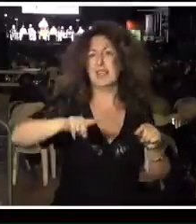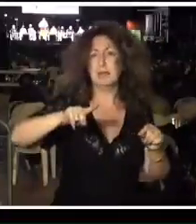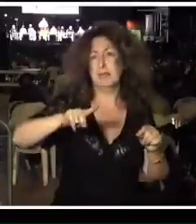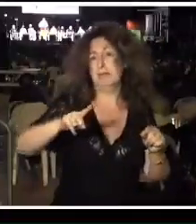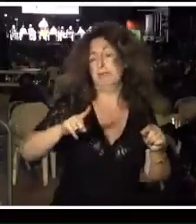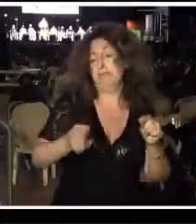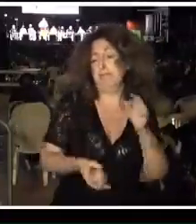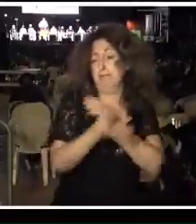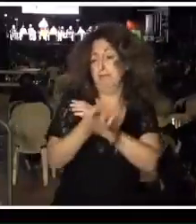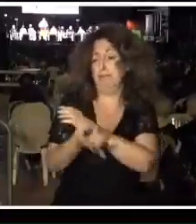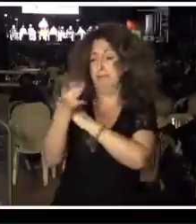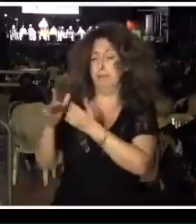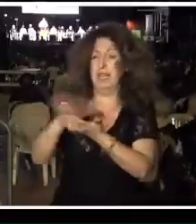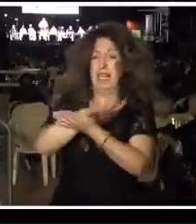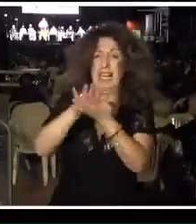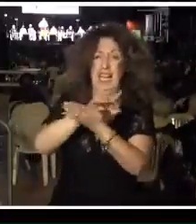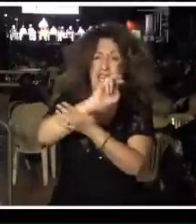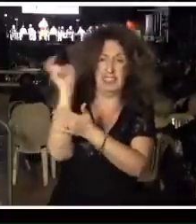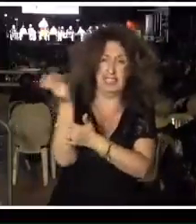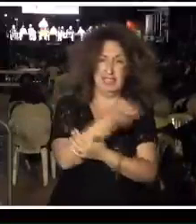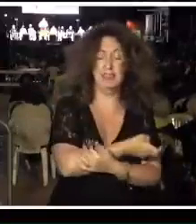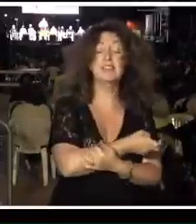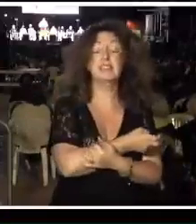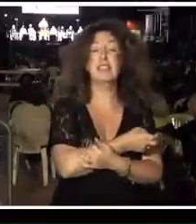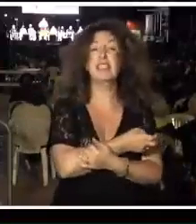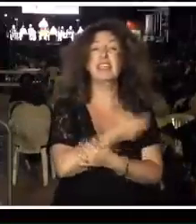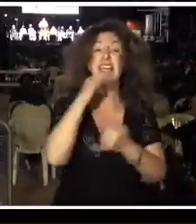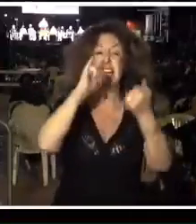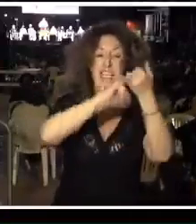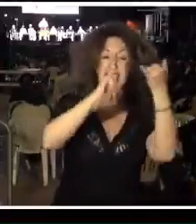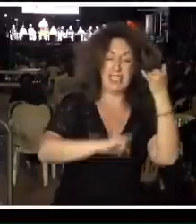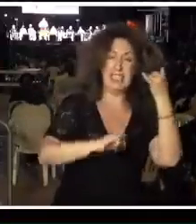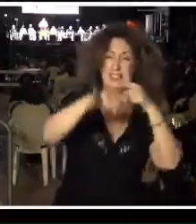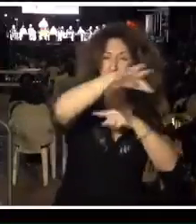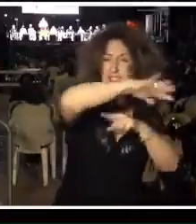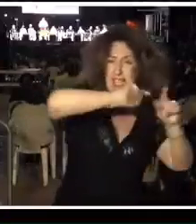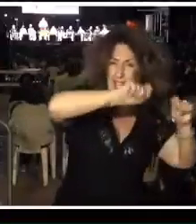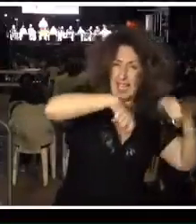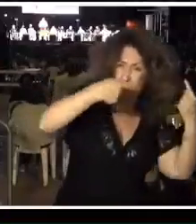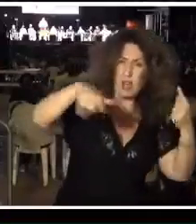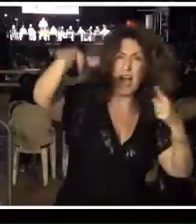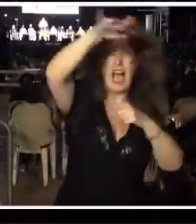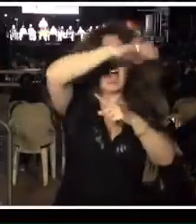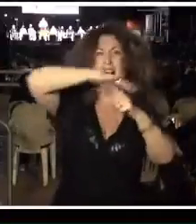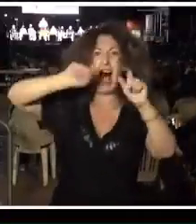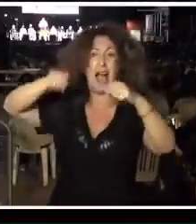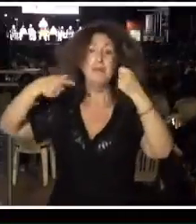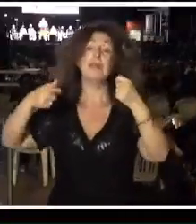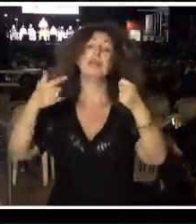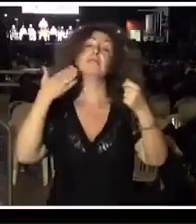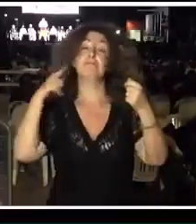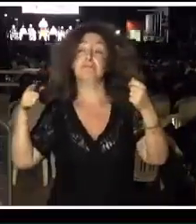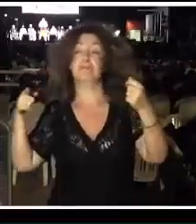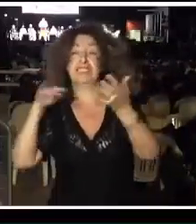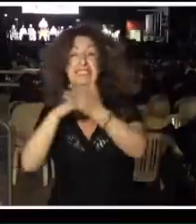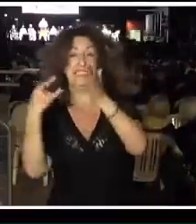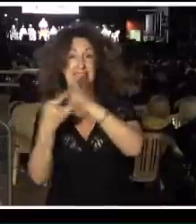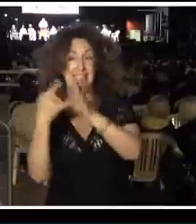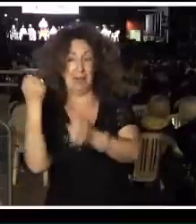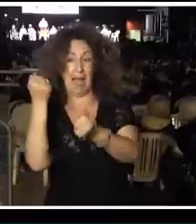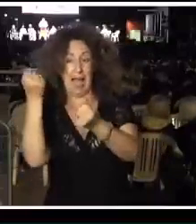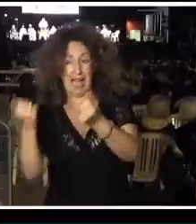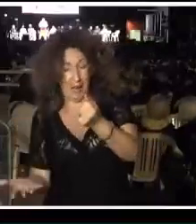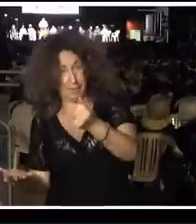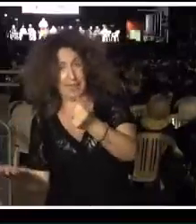catástrofes evitables. La crisis ecológica y medioambiental y el sistema capitalista que la originan son, sin